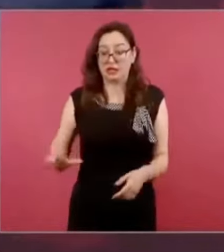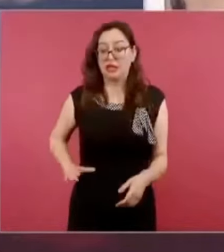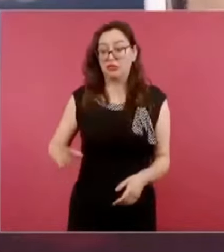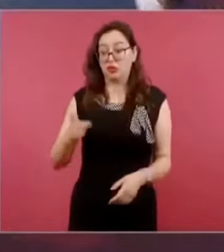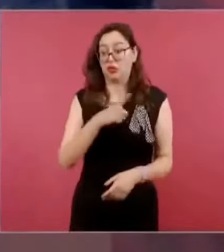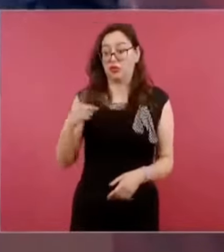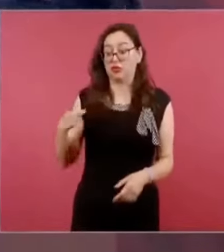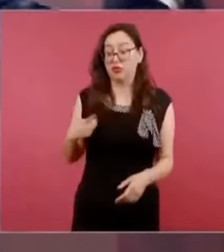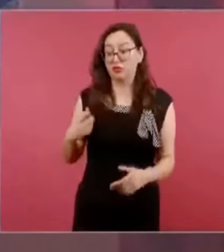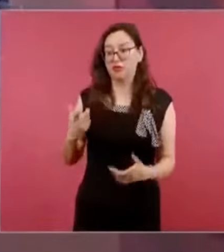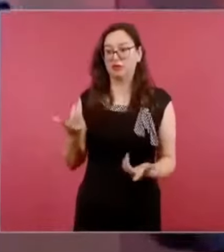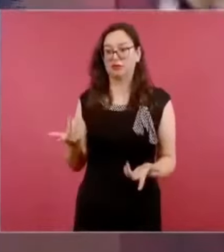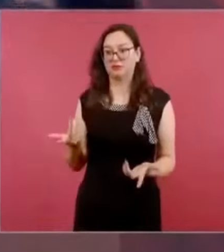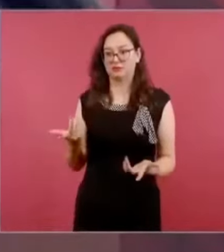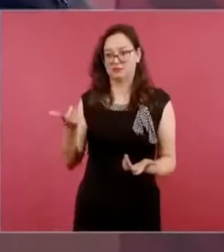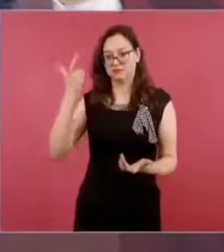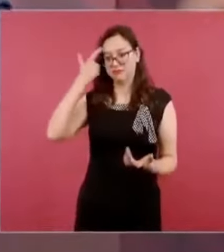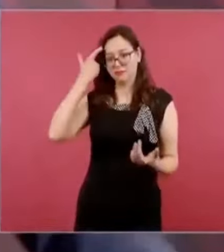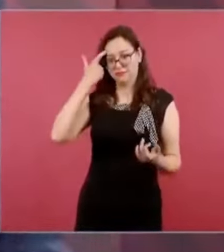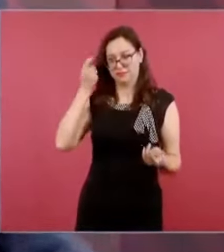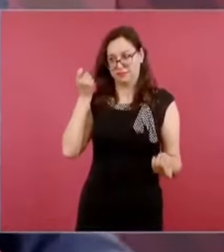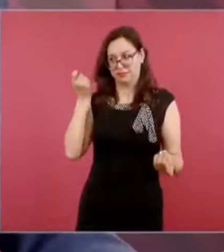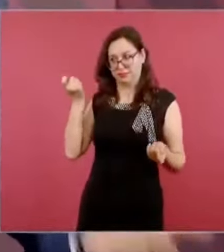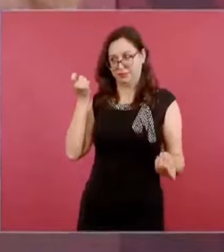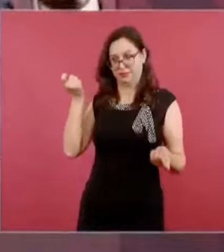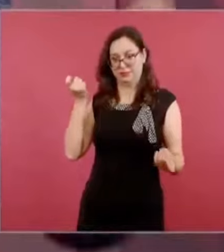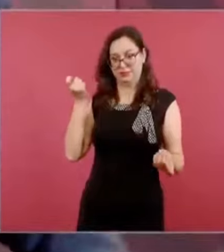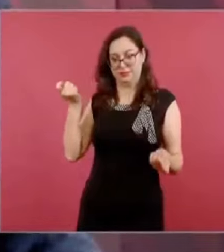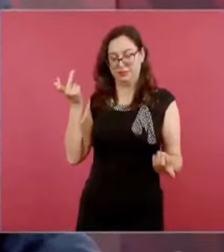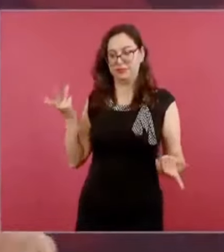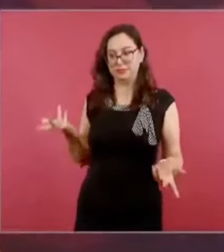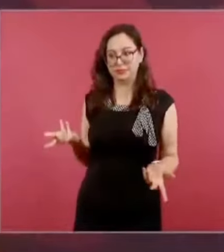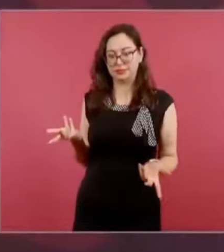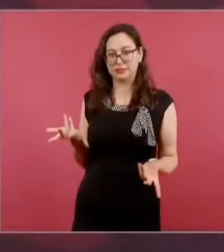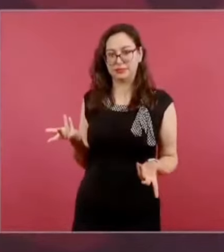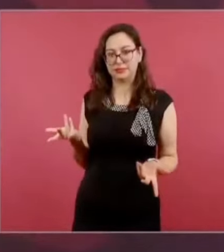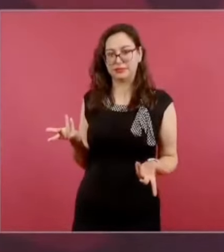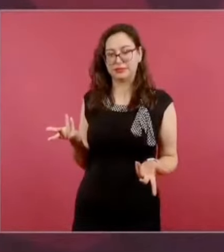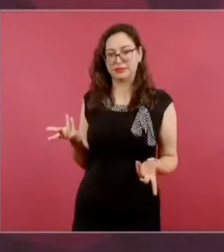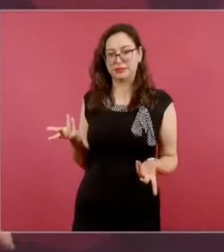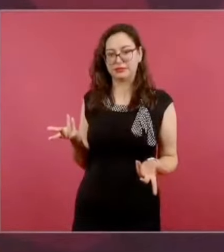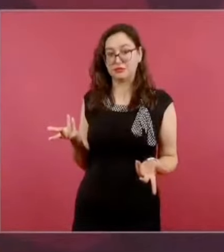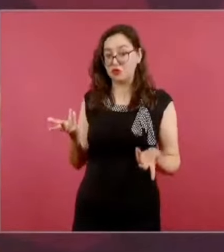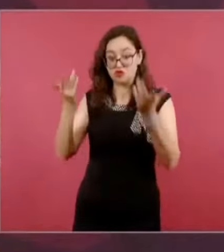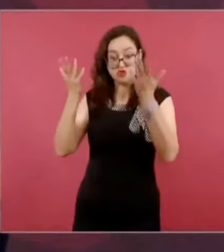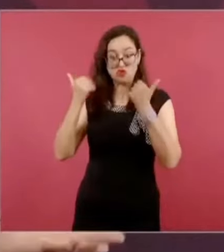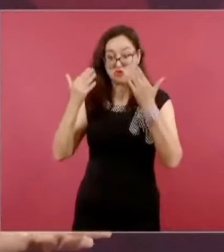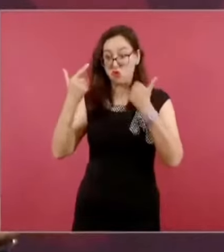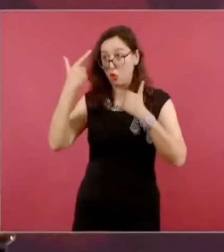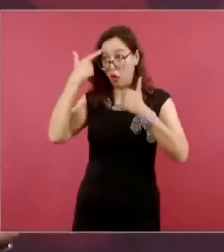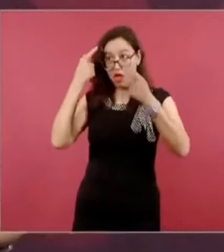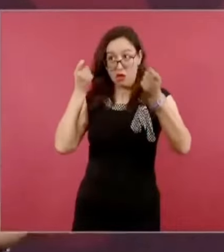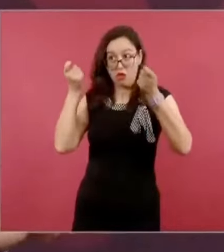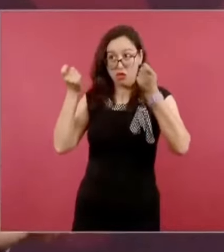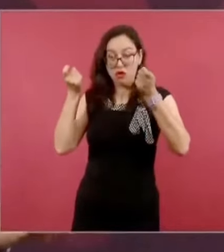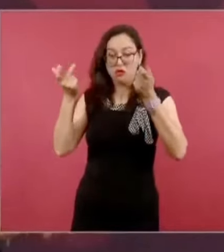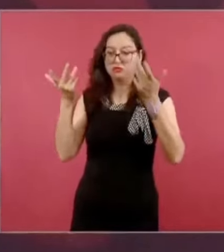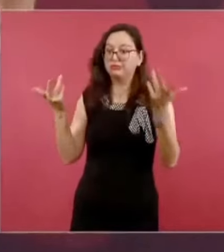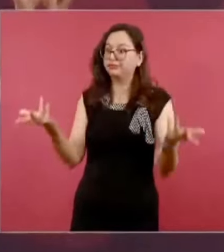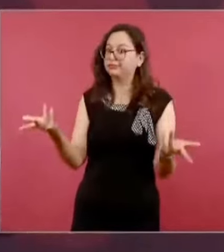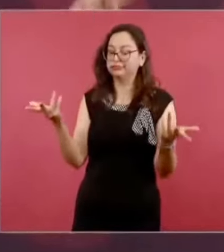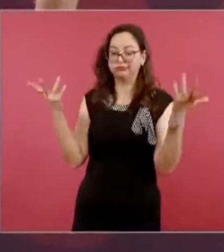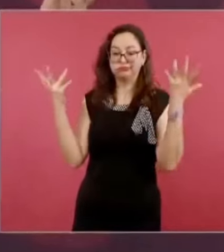todos de todos los partidos, no les hagan mucho caso a los asesores, procuren ser